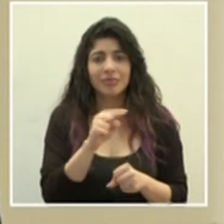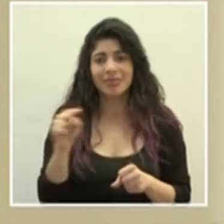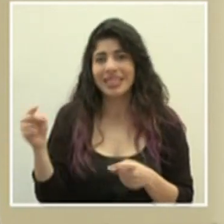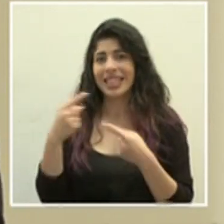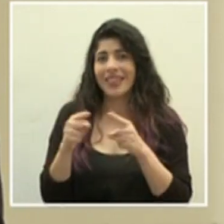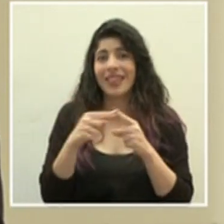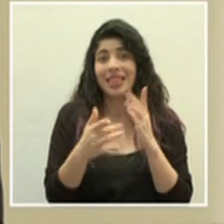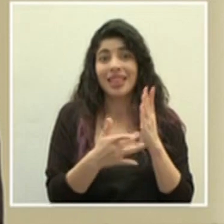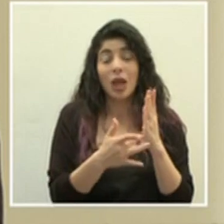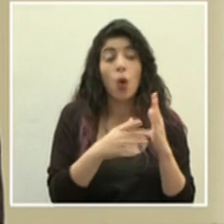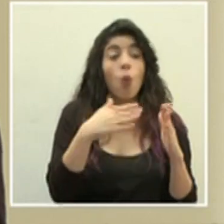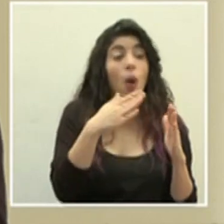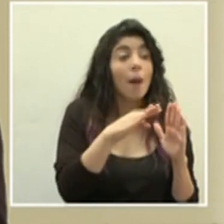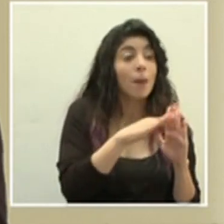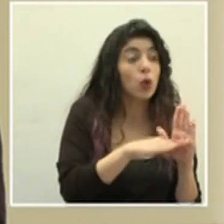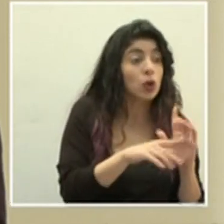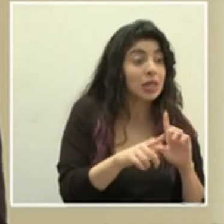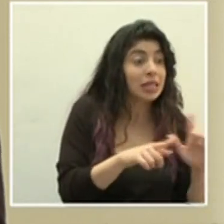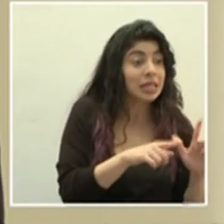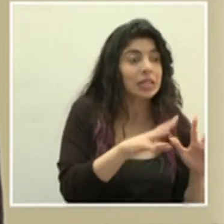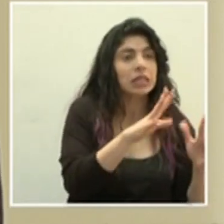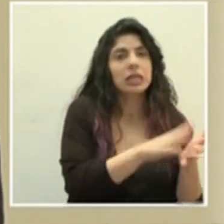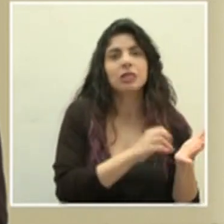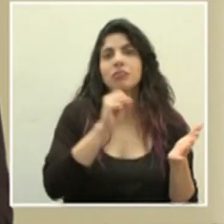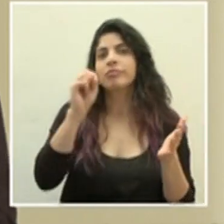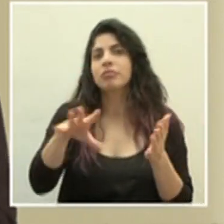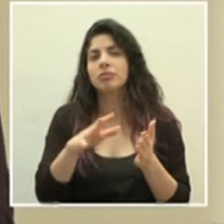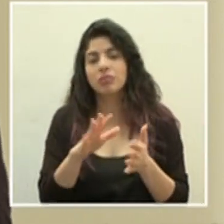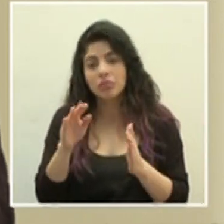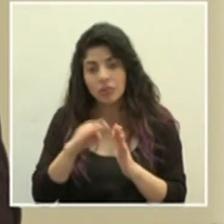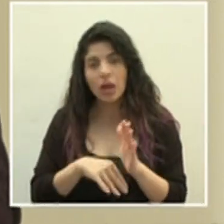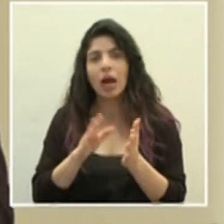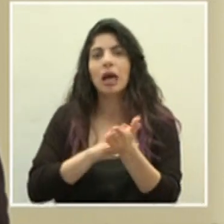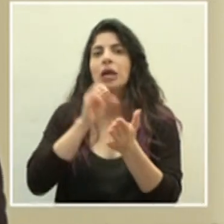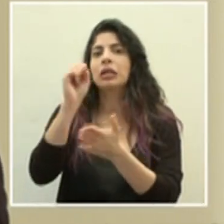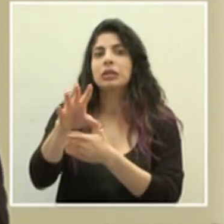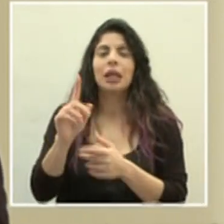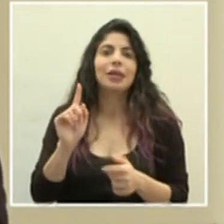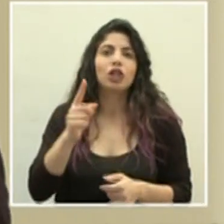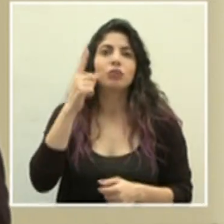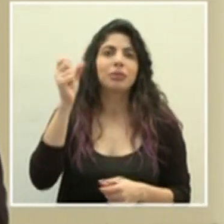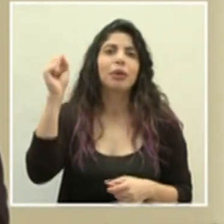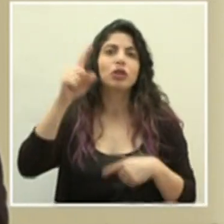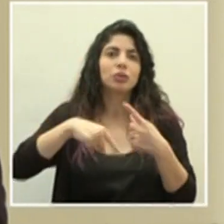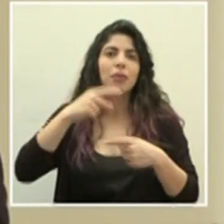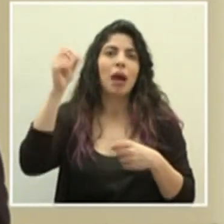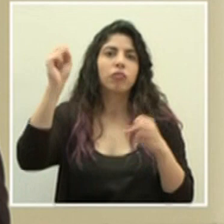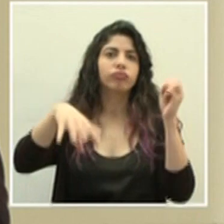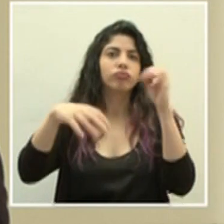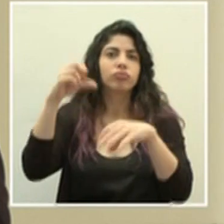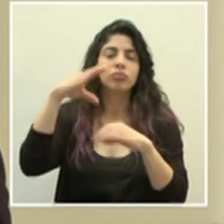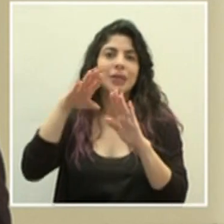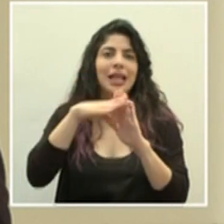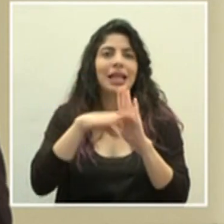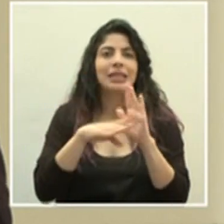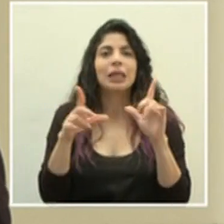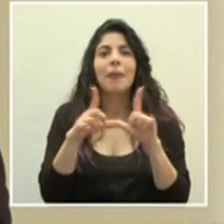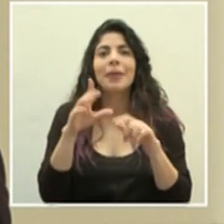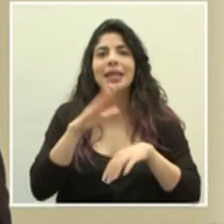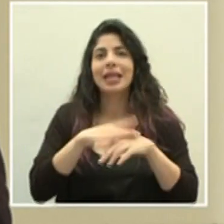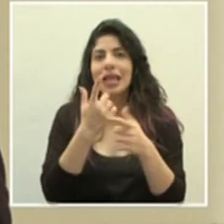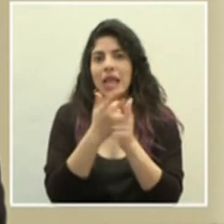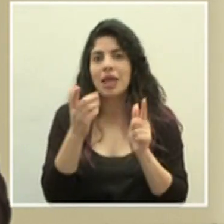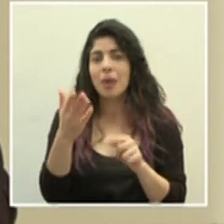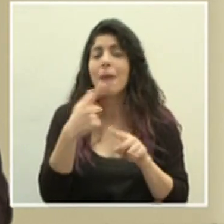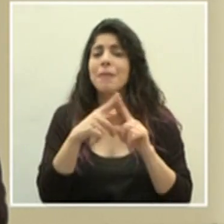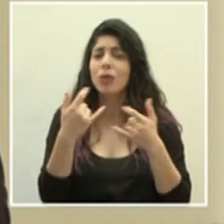el momento que esté el protocolo listo, eso va a ser de los primeros que van a engrosar esa lista de patentes libres, pero en